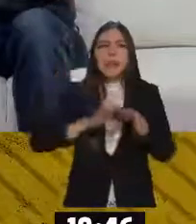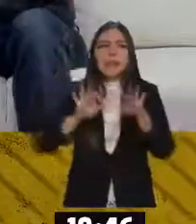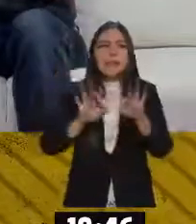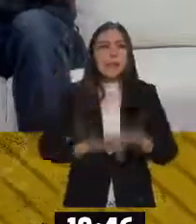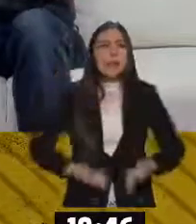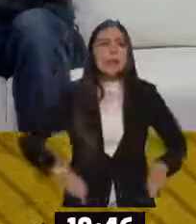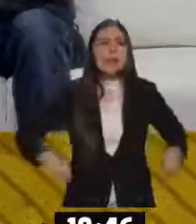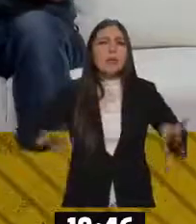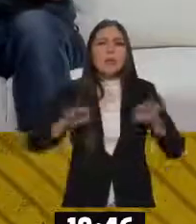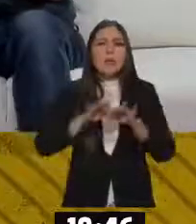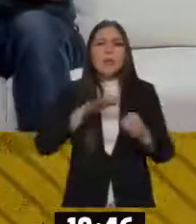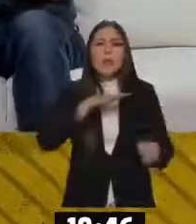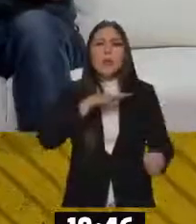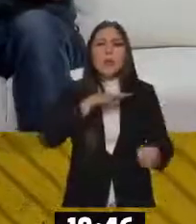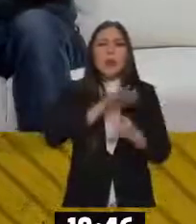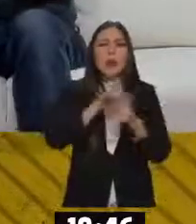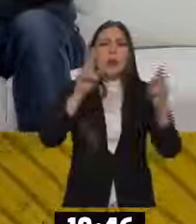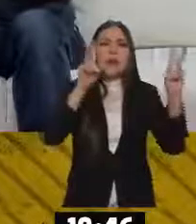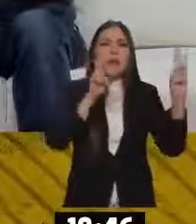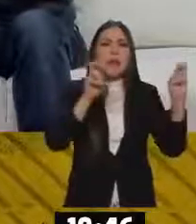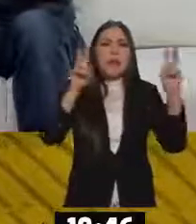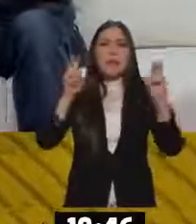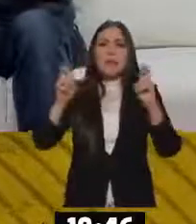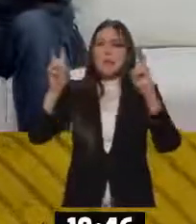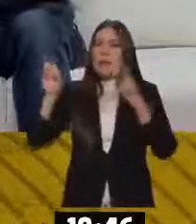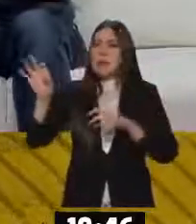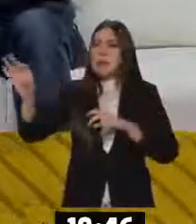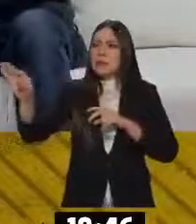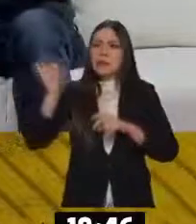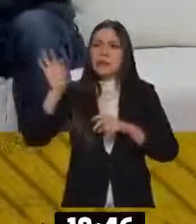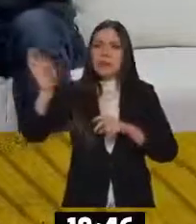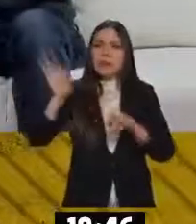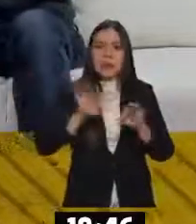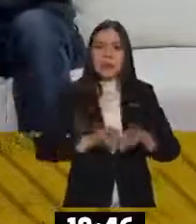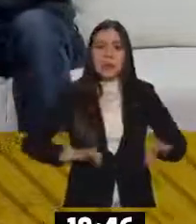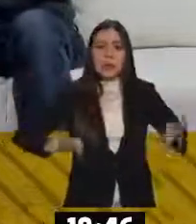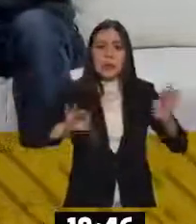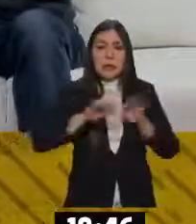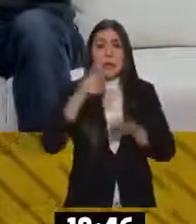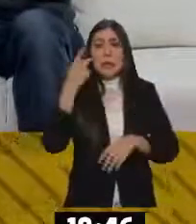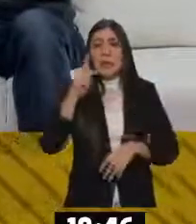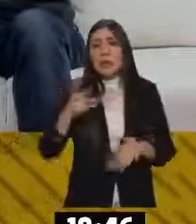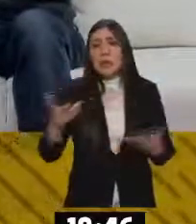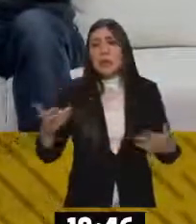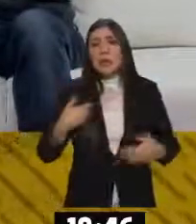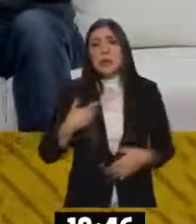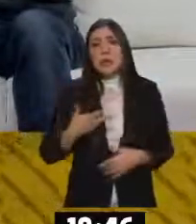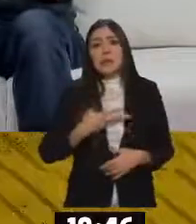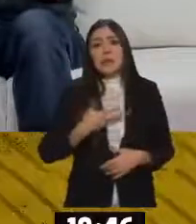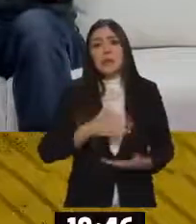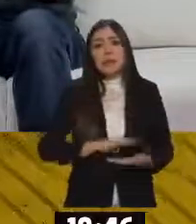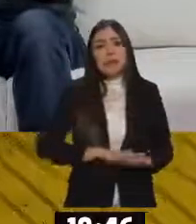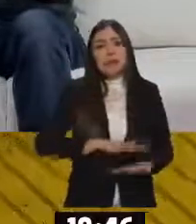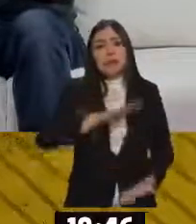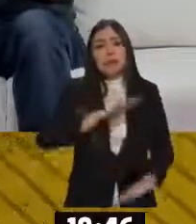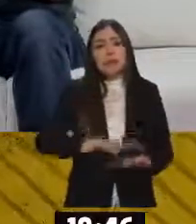Tuve 12 temas importantes. Pero tuve cuadernos, más de 150 cuadernos.